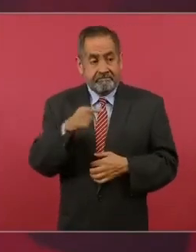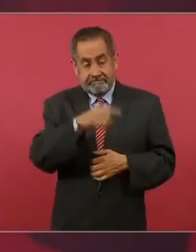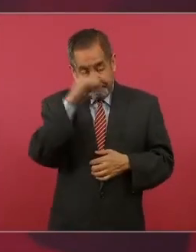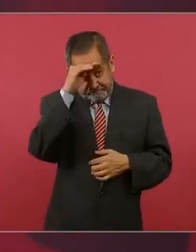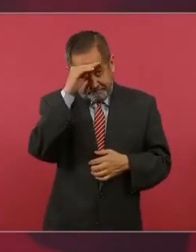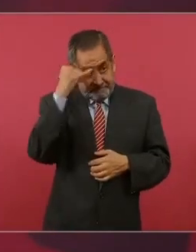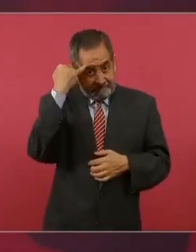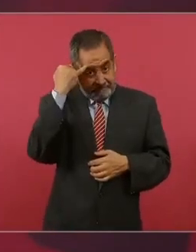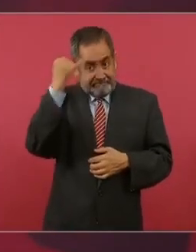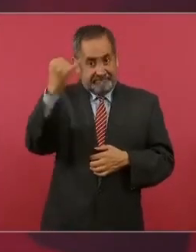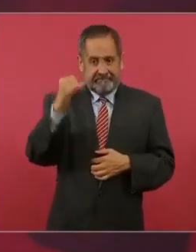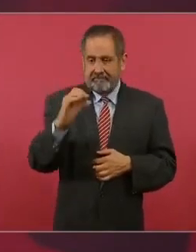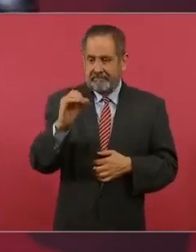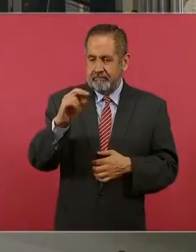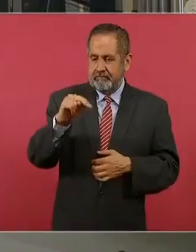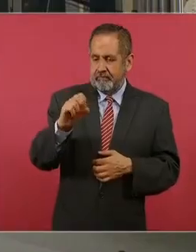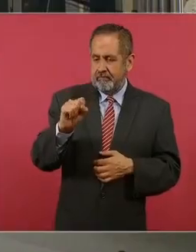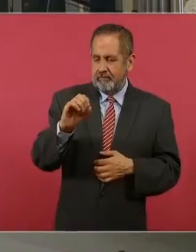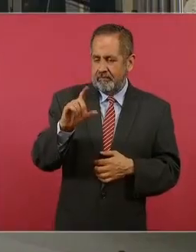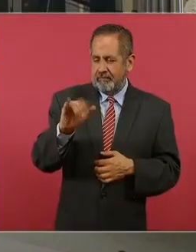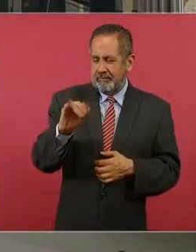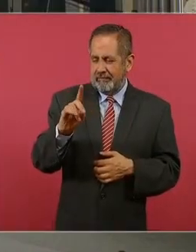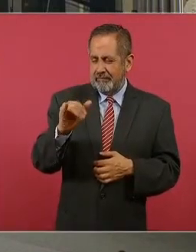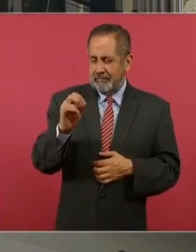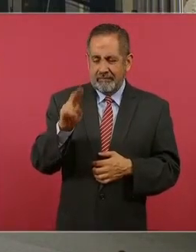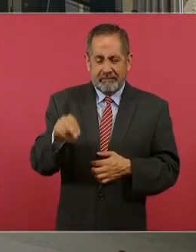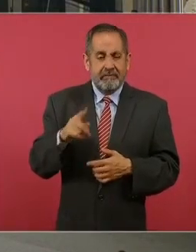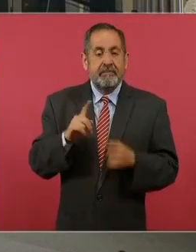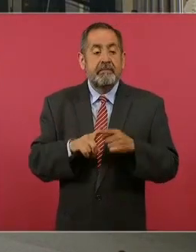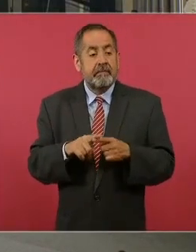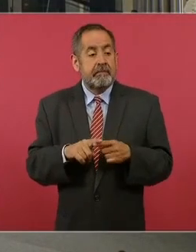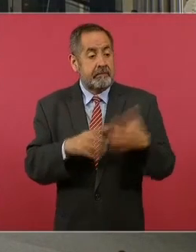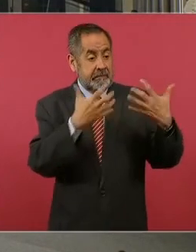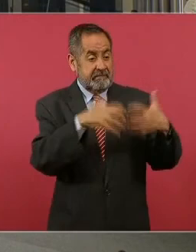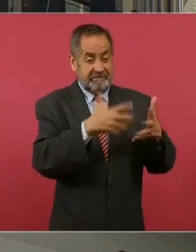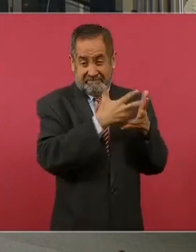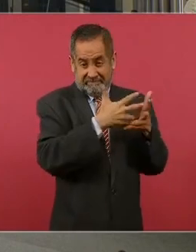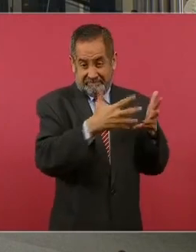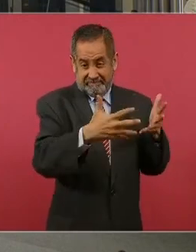este mecanismo de consolidación fiscal, creaban